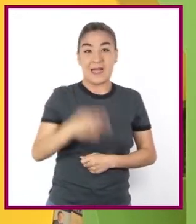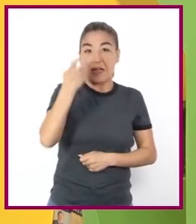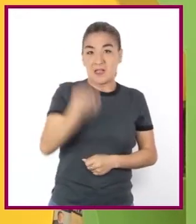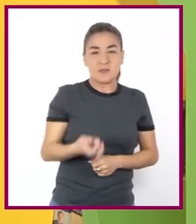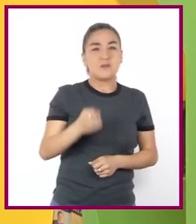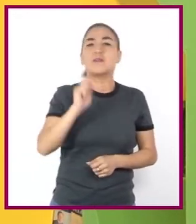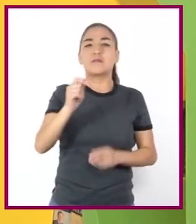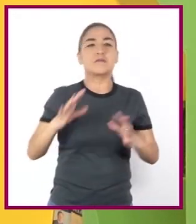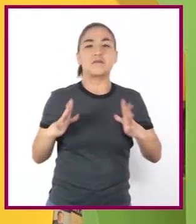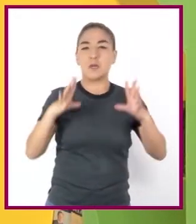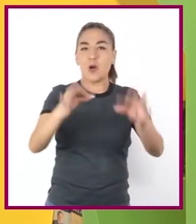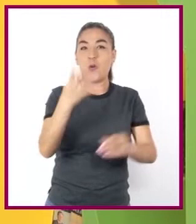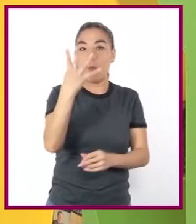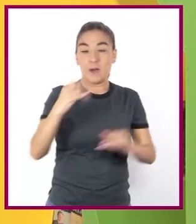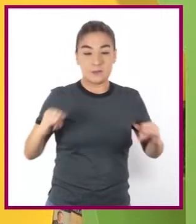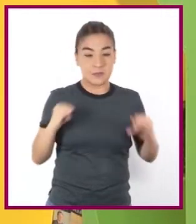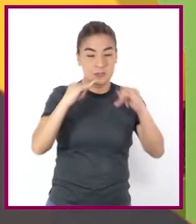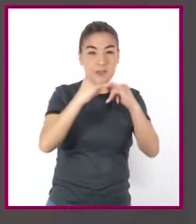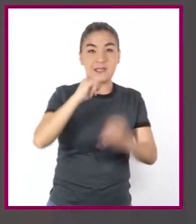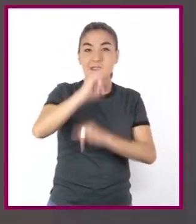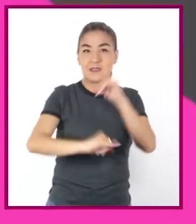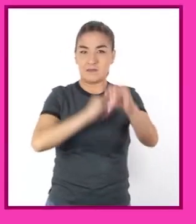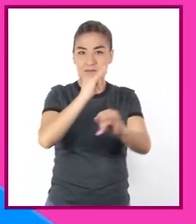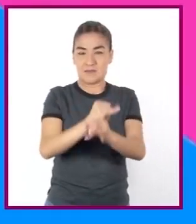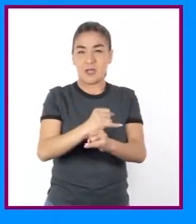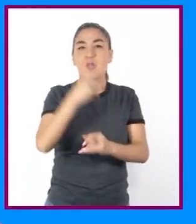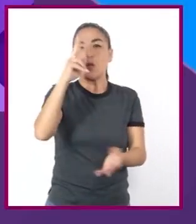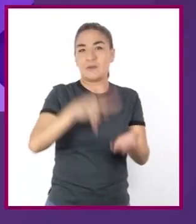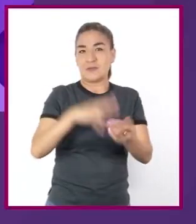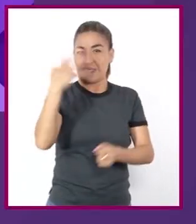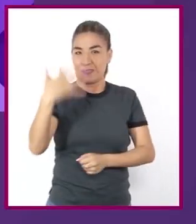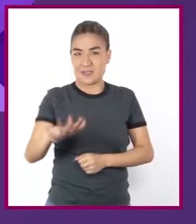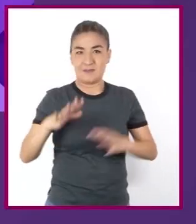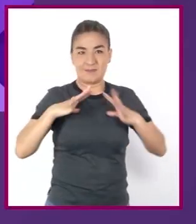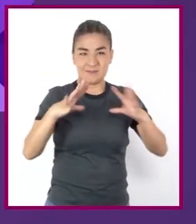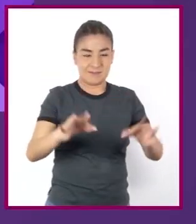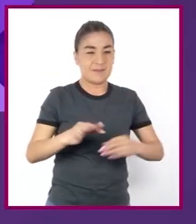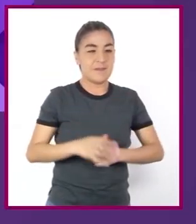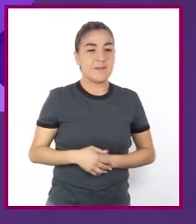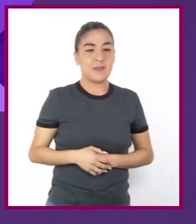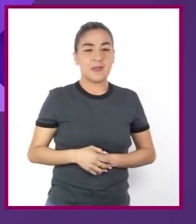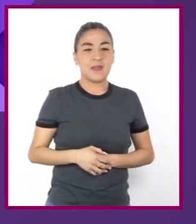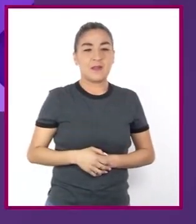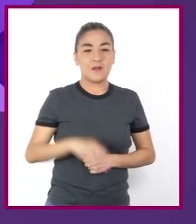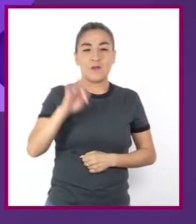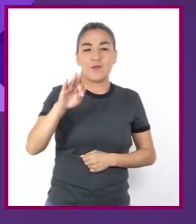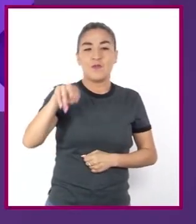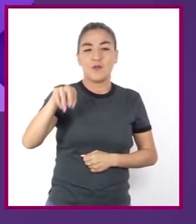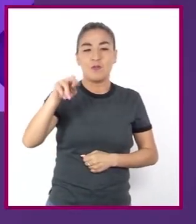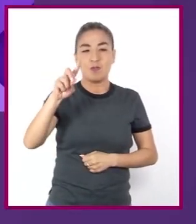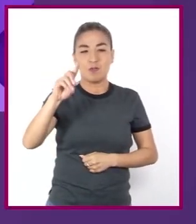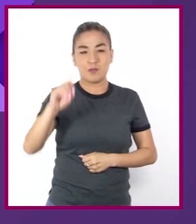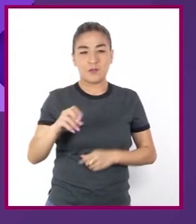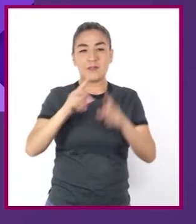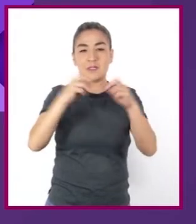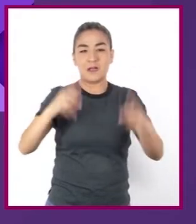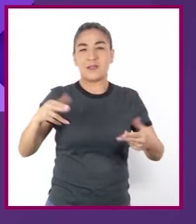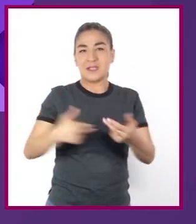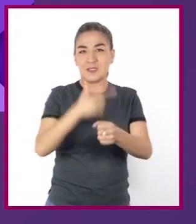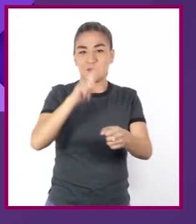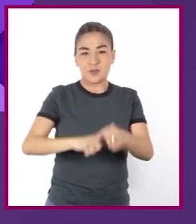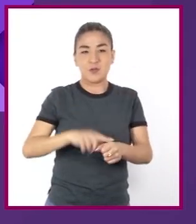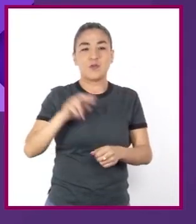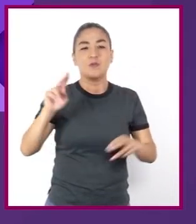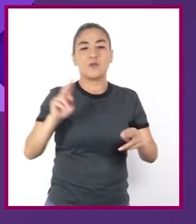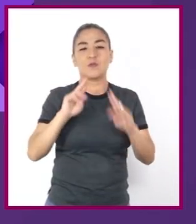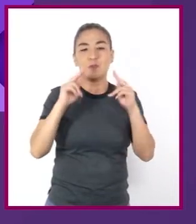fusionaron 4 instituciones internacionales en 2010. El Fondo de Desarrollo de las Naciones Unidas para la